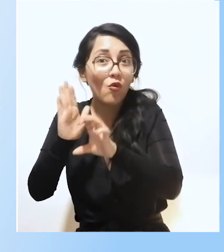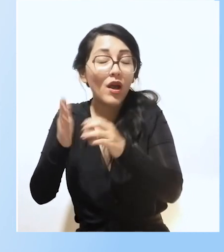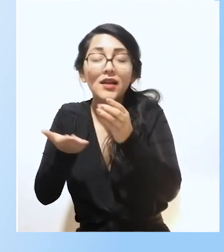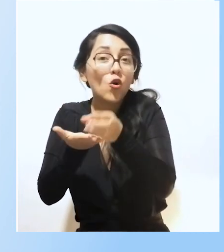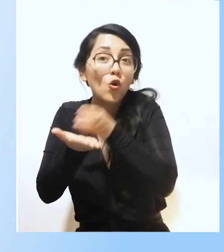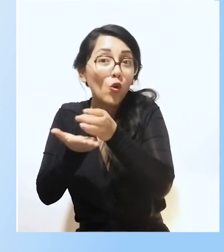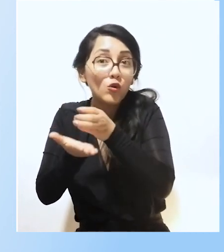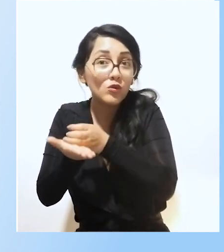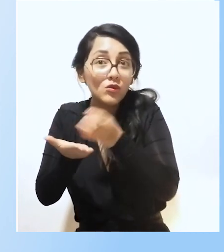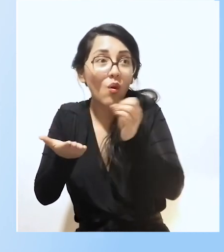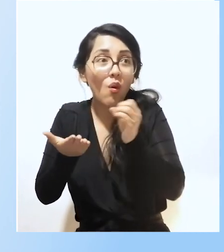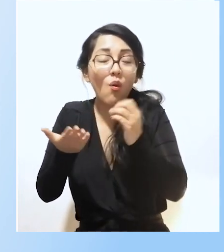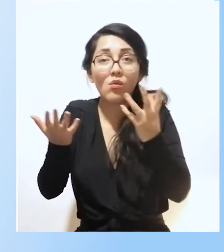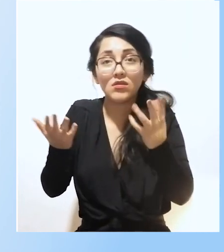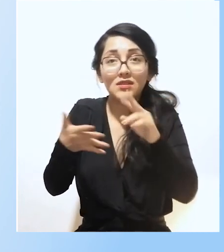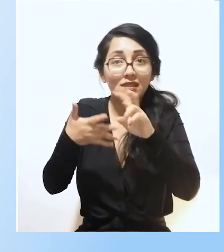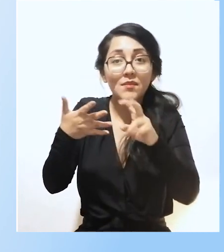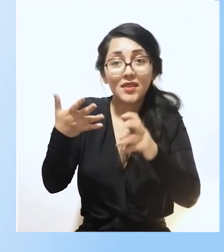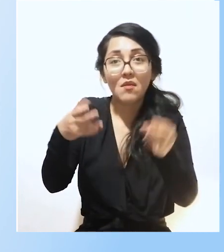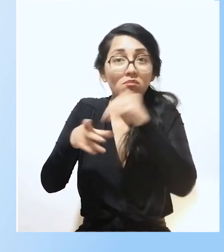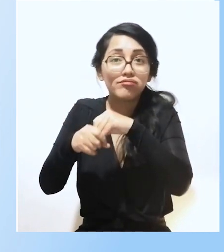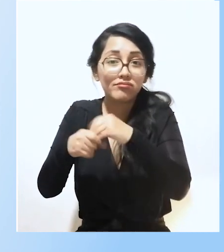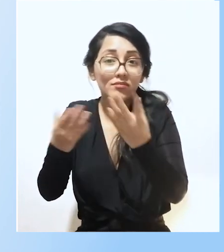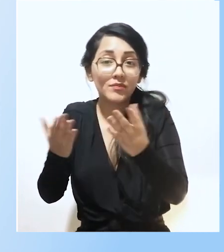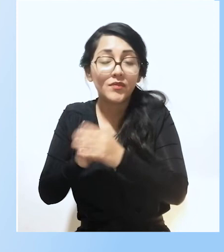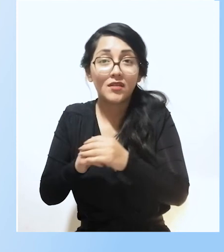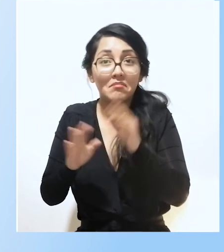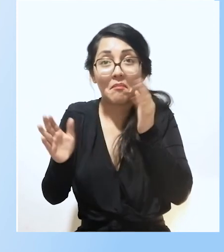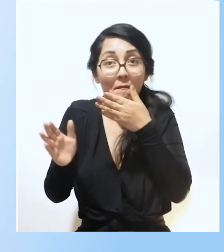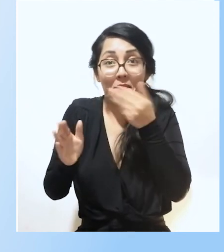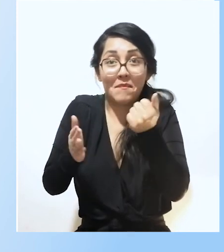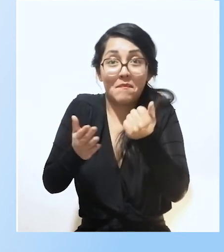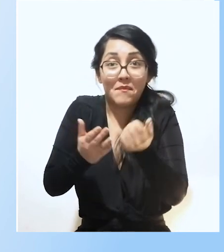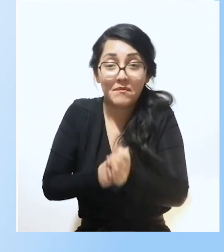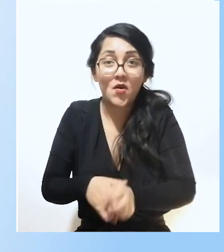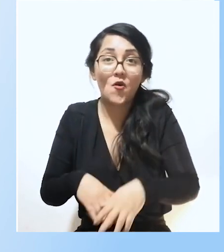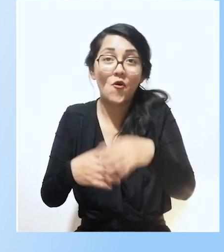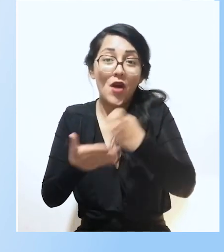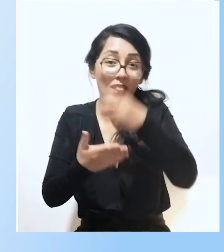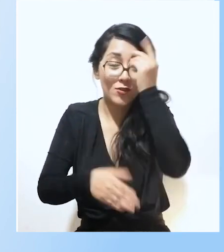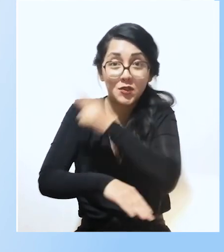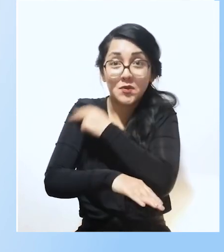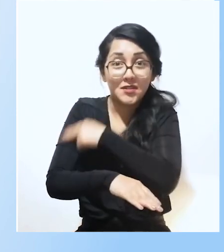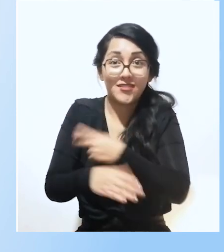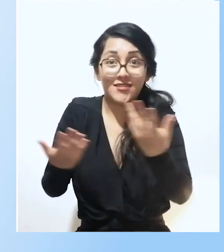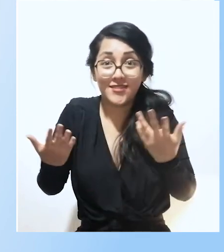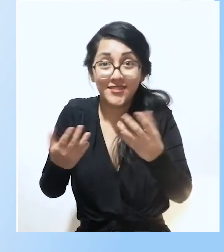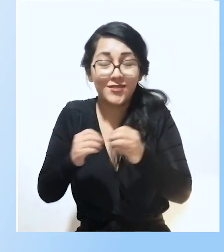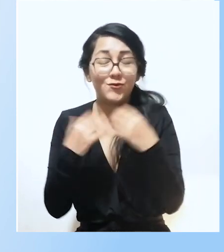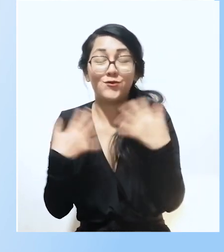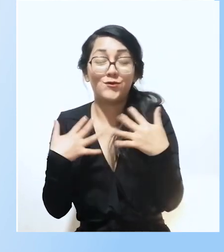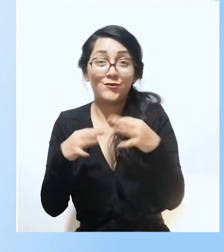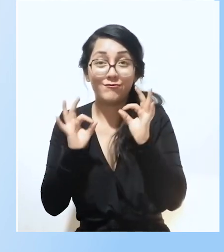propias materias. Sí, bueno, si hay una como tal que se llama pedagogía hospitalaria, pues es lo que todos soñamos, ¿no? Pero si no da para